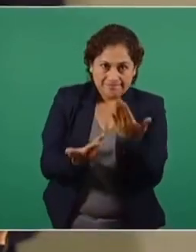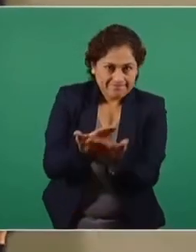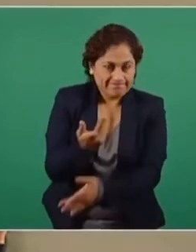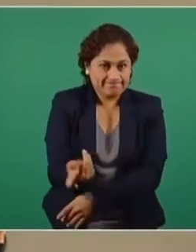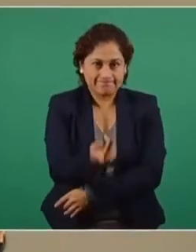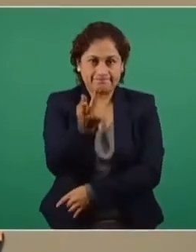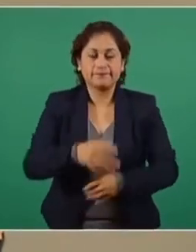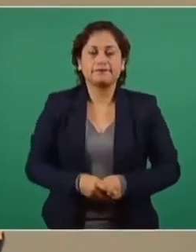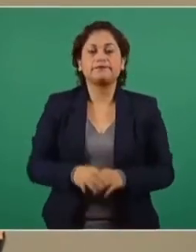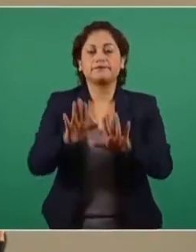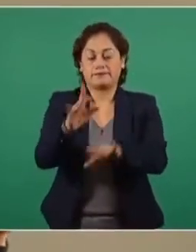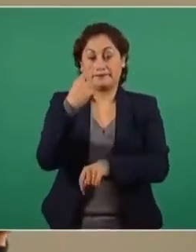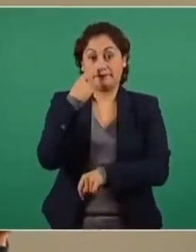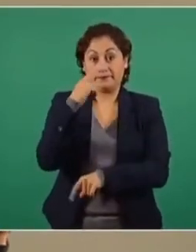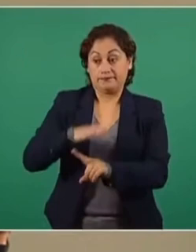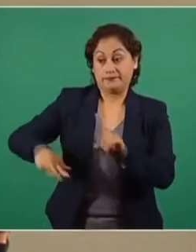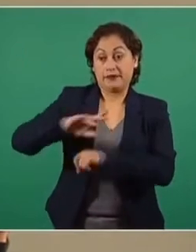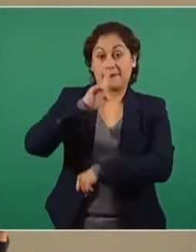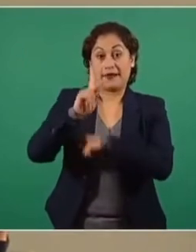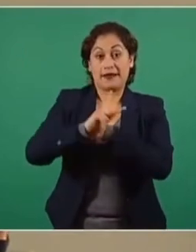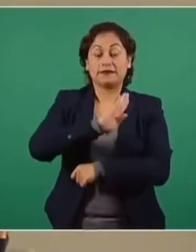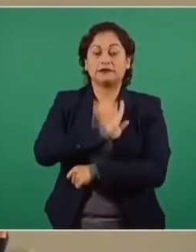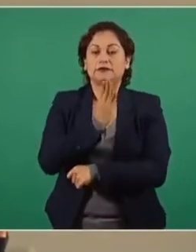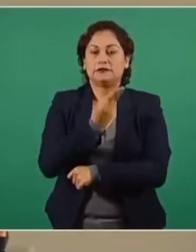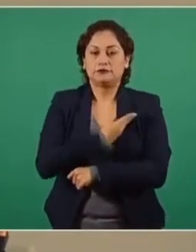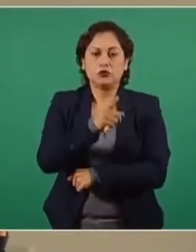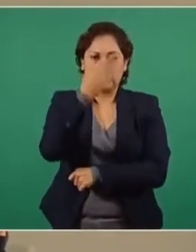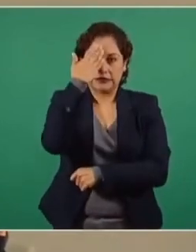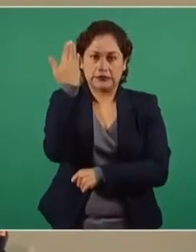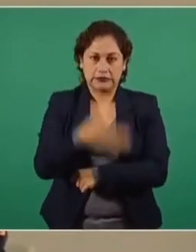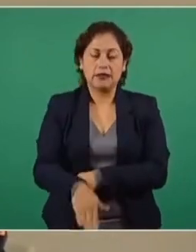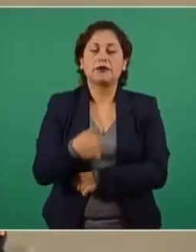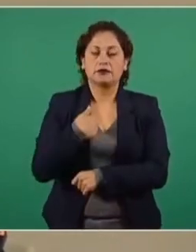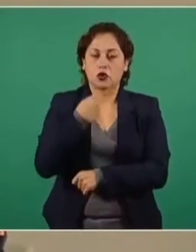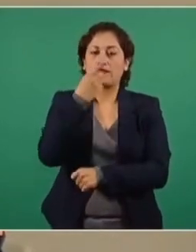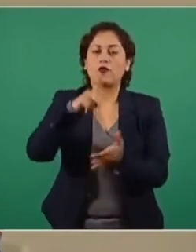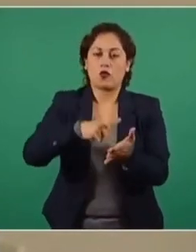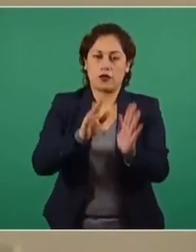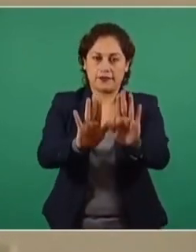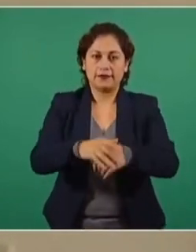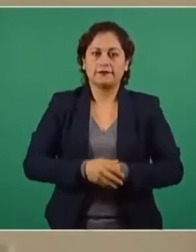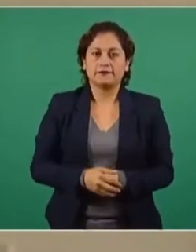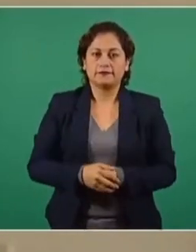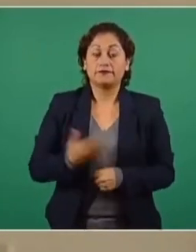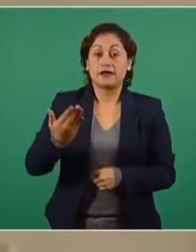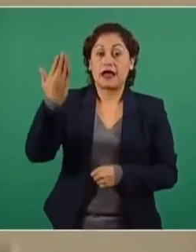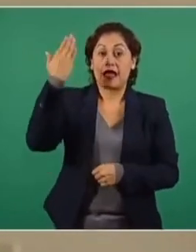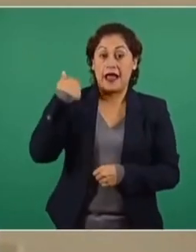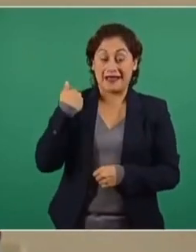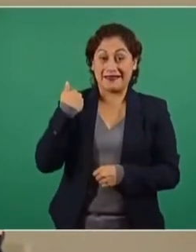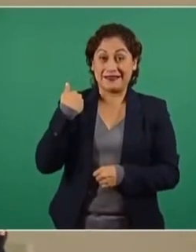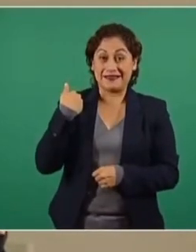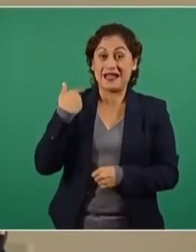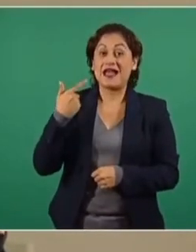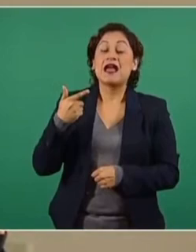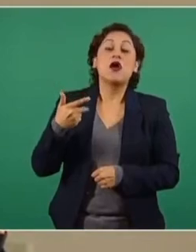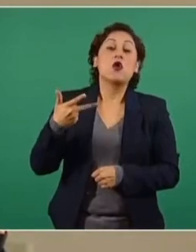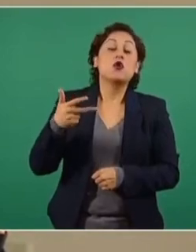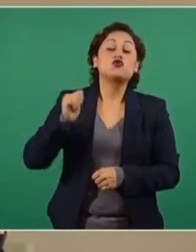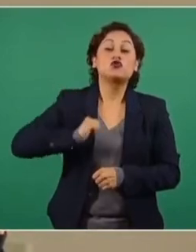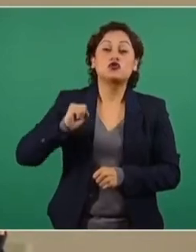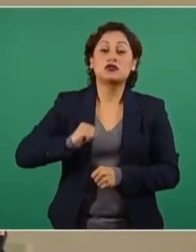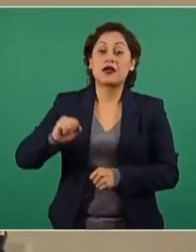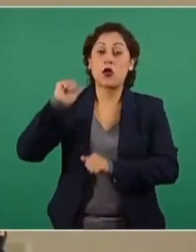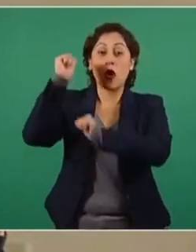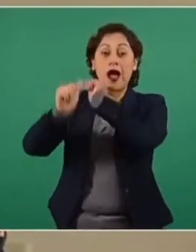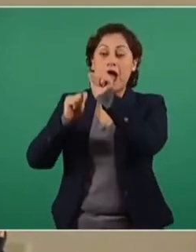en españa como usted se lo dije antes se lo repito ahora lo desarrolló rápidamente fuimos dominados por los árabes durante ocho siglos y estuvimos donde dominado